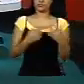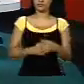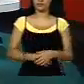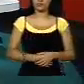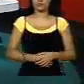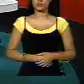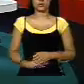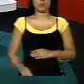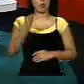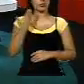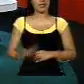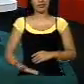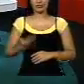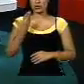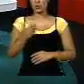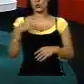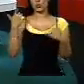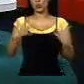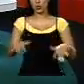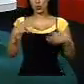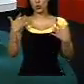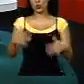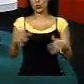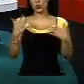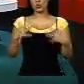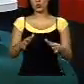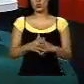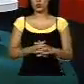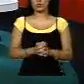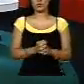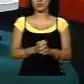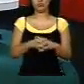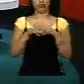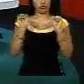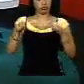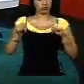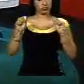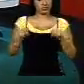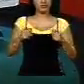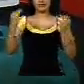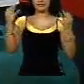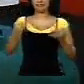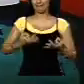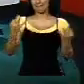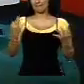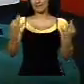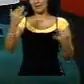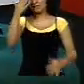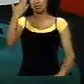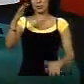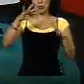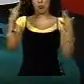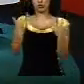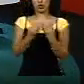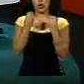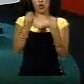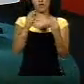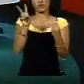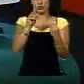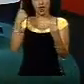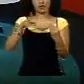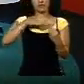en el médico. Estaba pendiente, chequeando y no te vi. Pero el desfile estuvo de maravilla. El ministro de Cultura, Pedro Calzadilla, dio apertura al